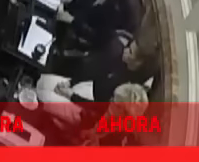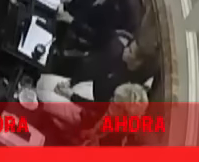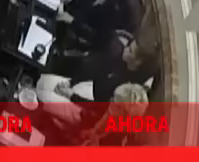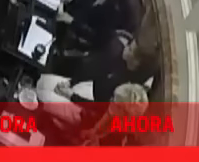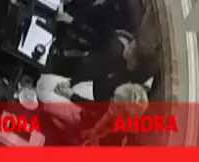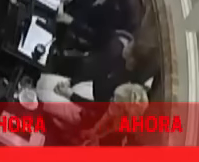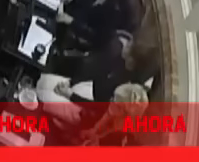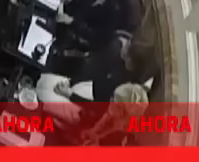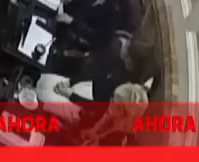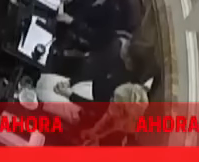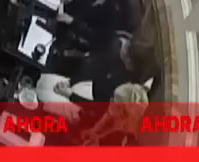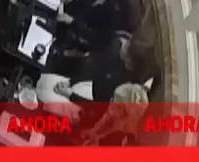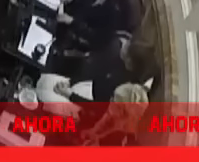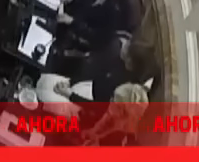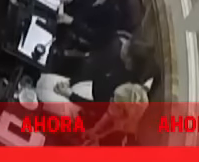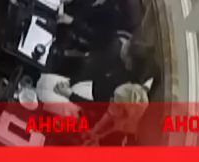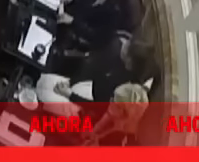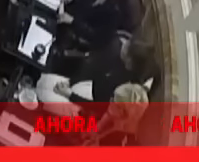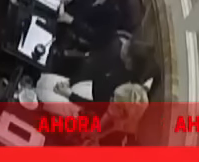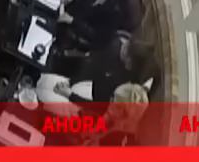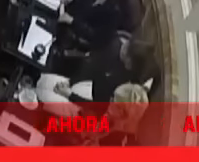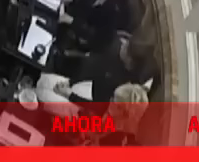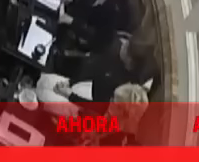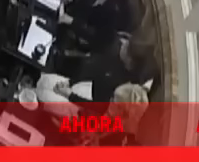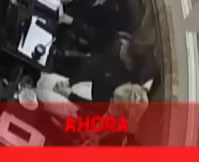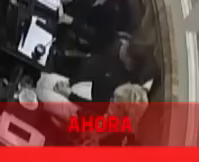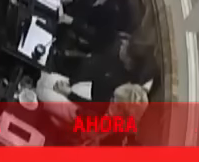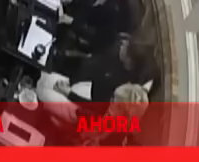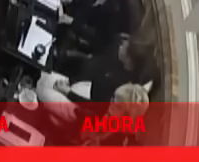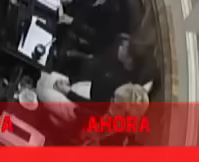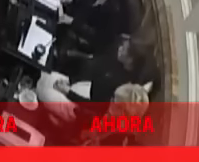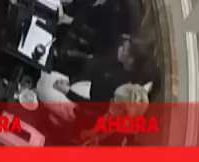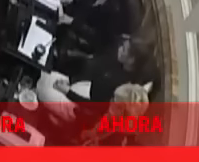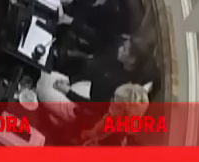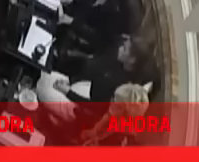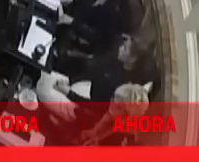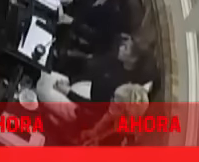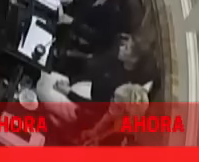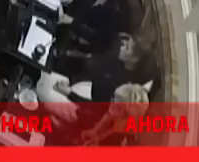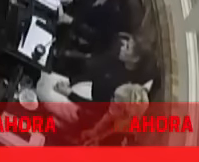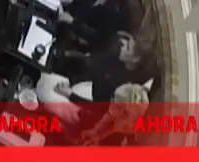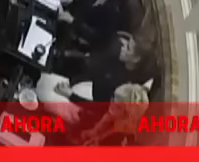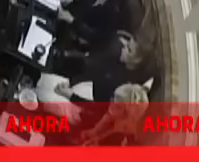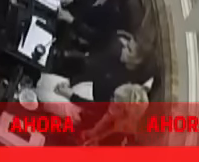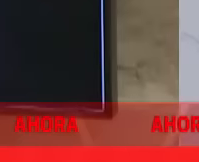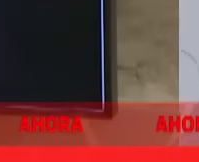¿No votás?